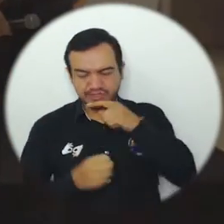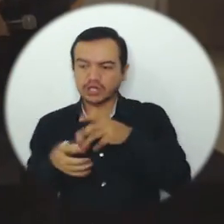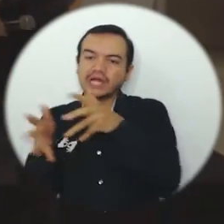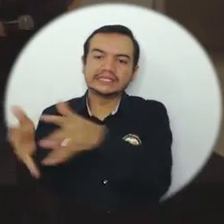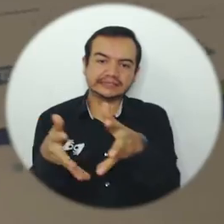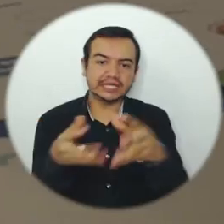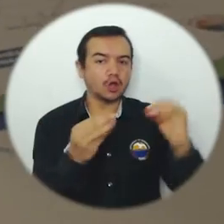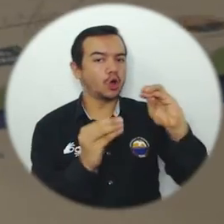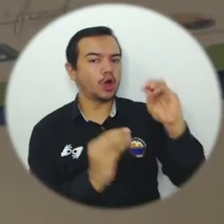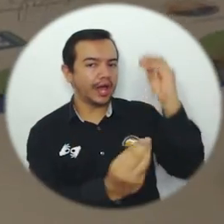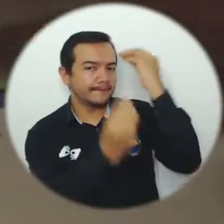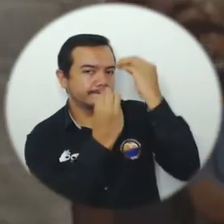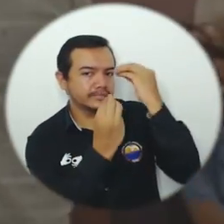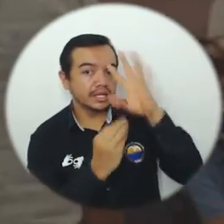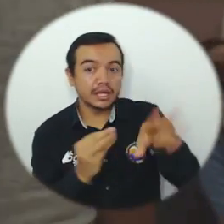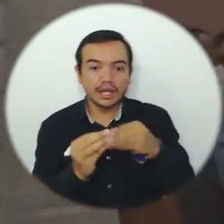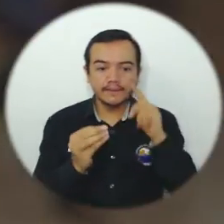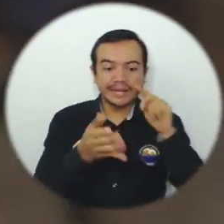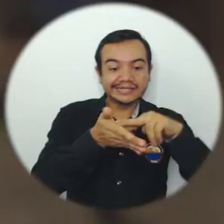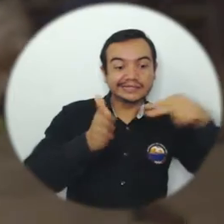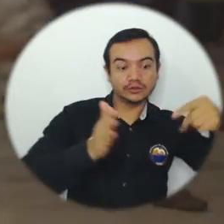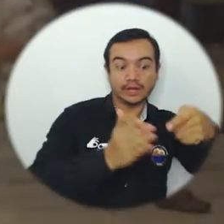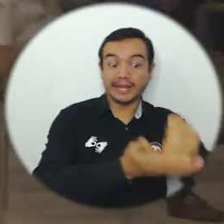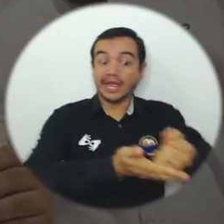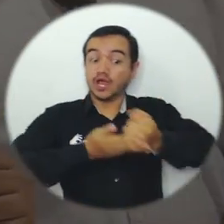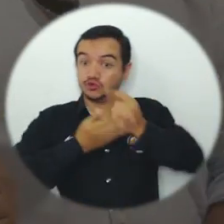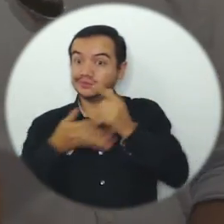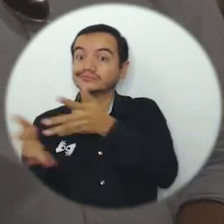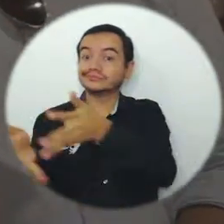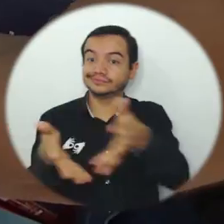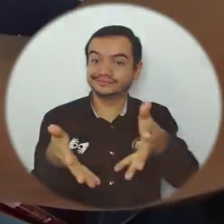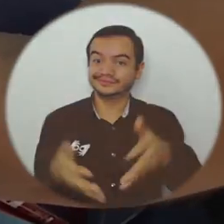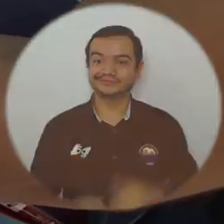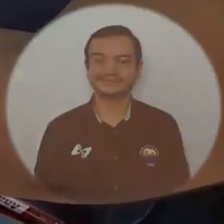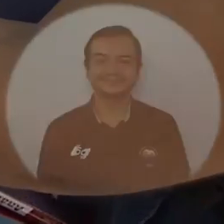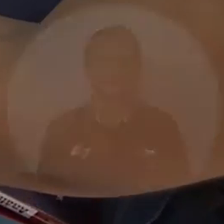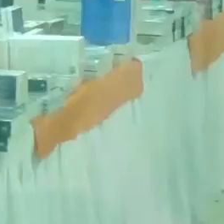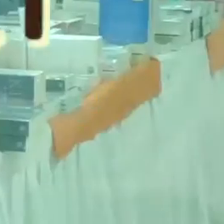aprender y la capacidad de usar la tecnología como un mediador para ese proceso.